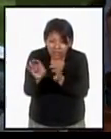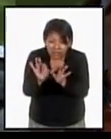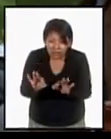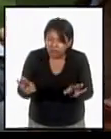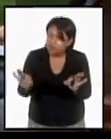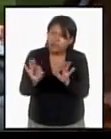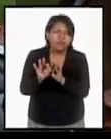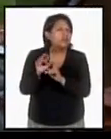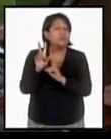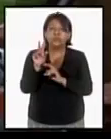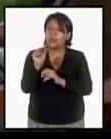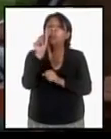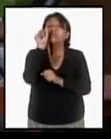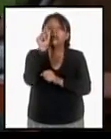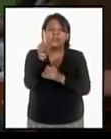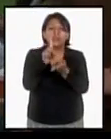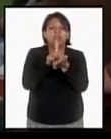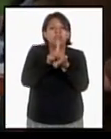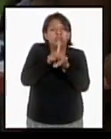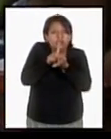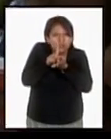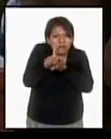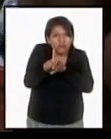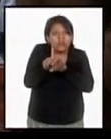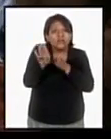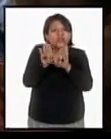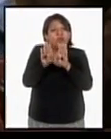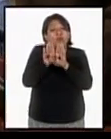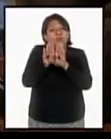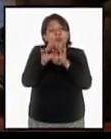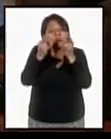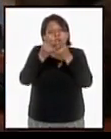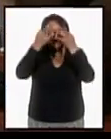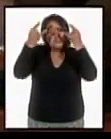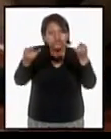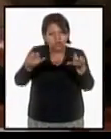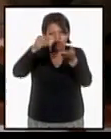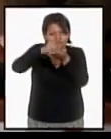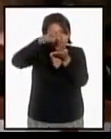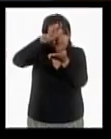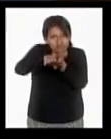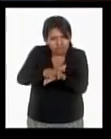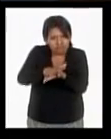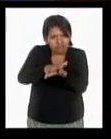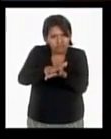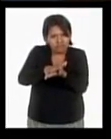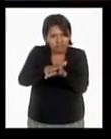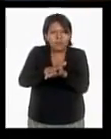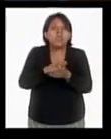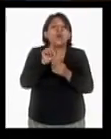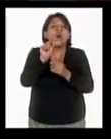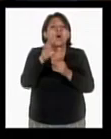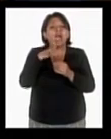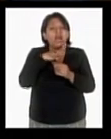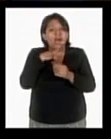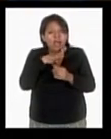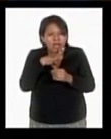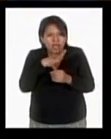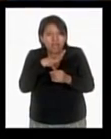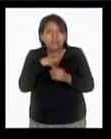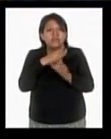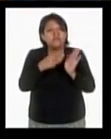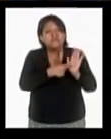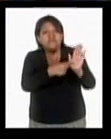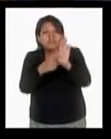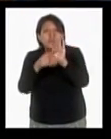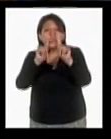primordiales, sino su derecho a estar historizado en los libros de texto, de tener una presencia en los